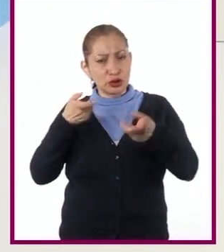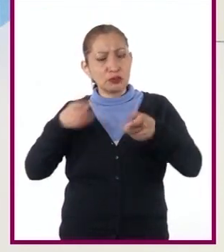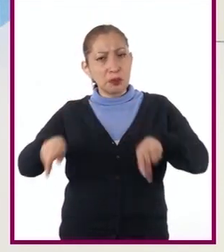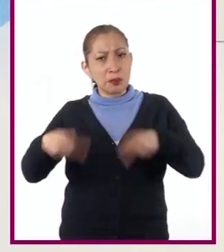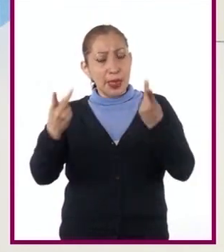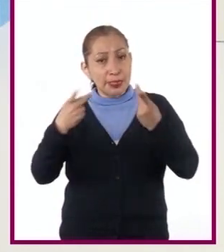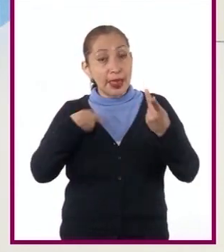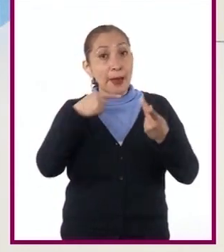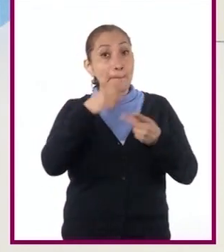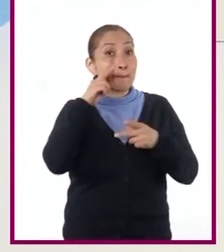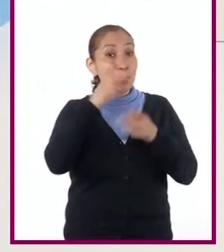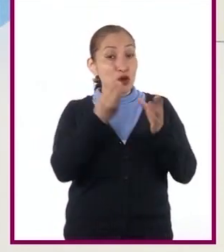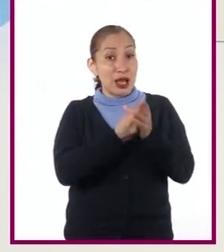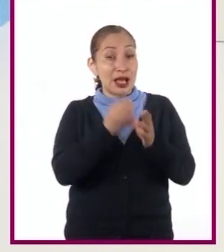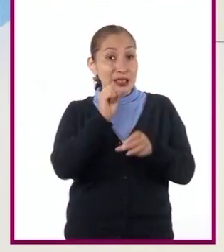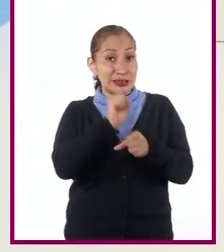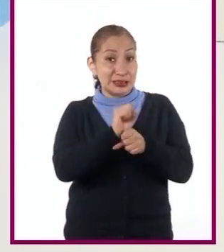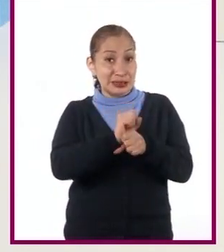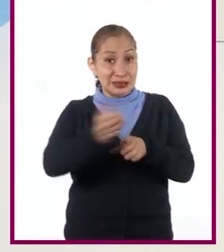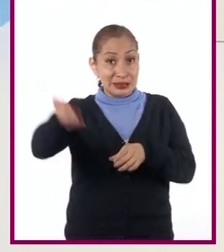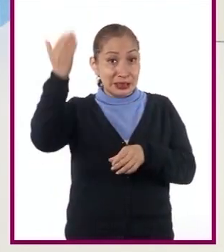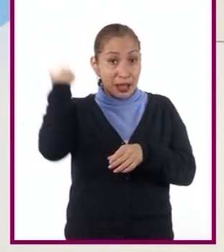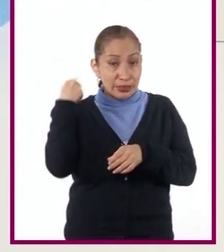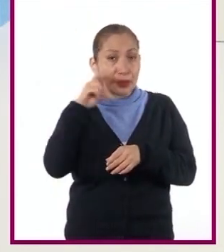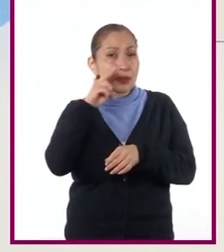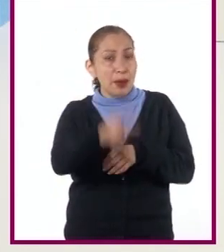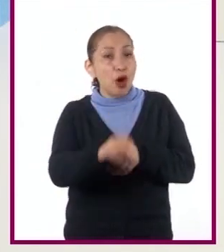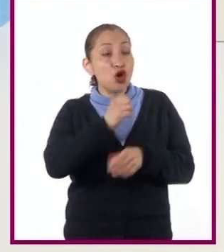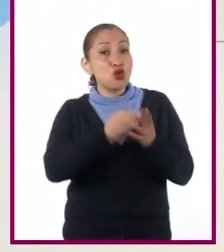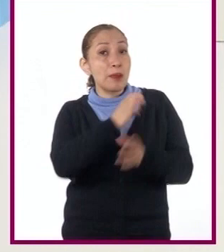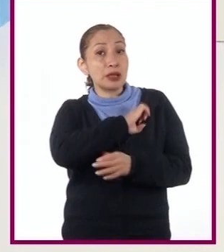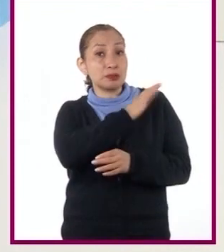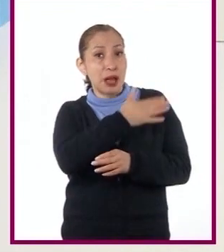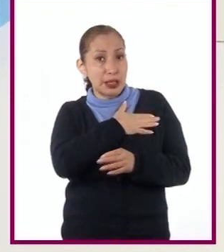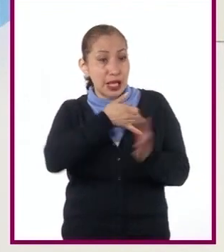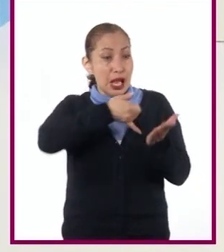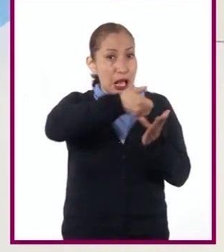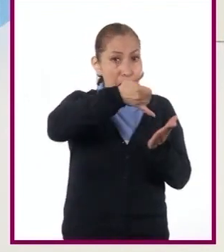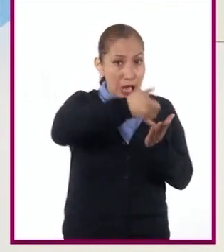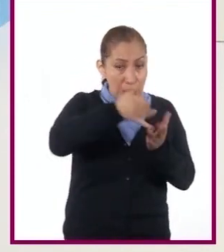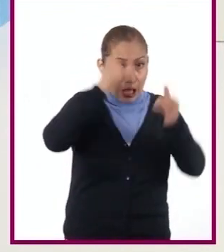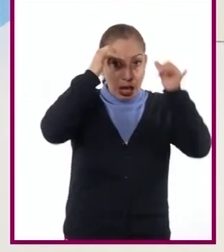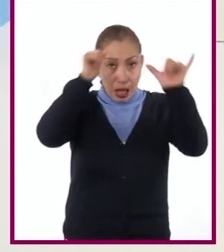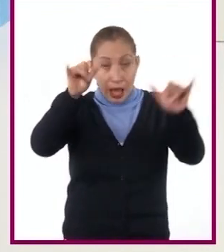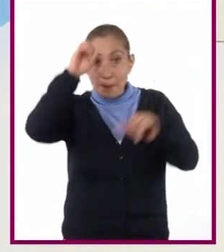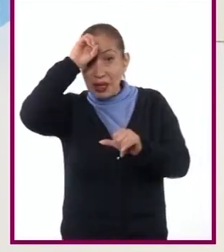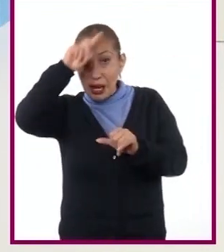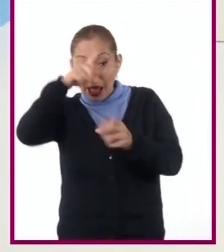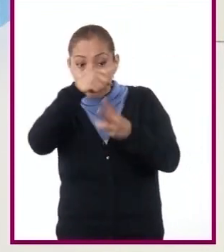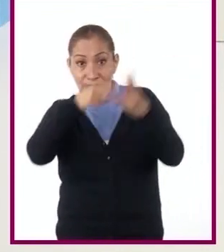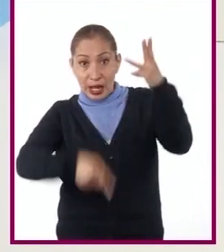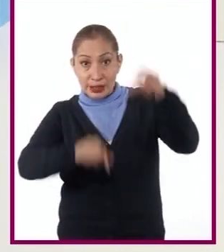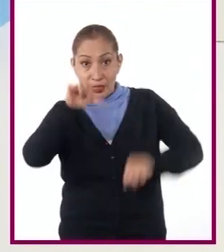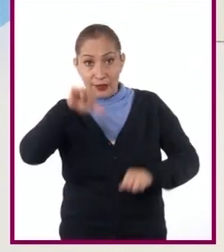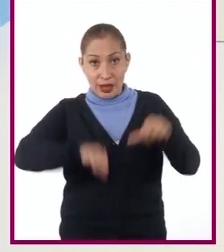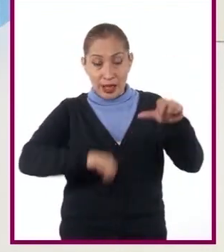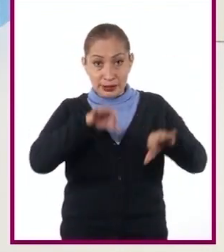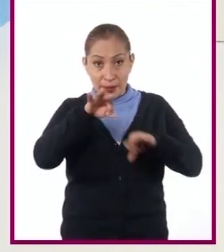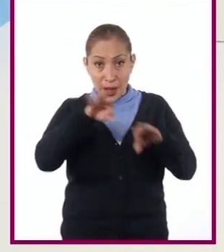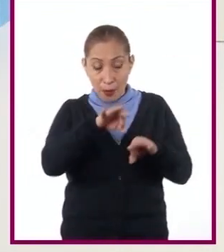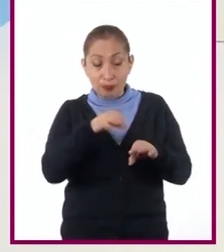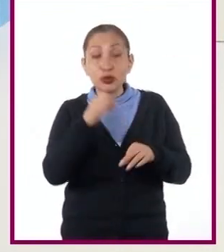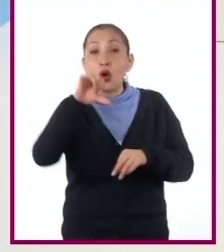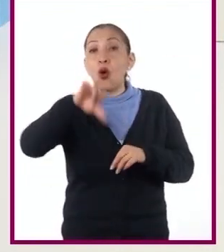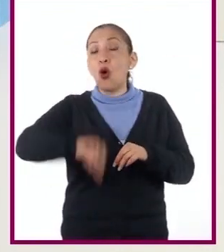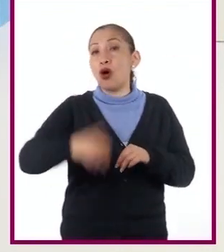la actividad comercial de Nueva España se basó en la agricultura, la ganadería y la minería. En esta ocasión